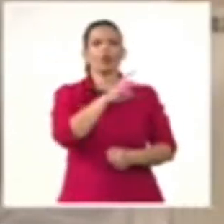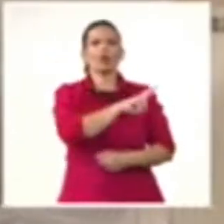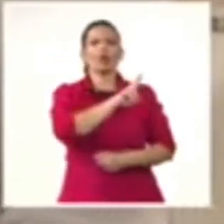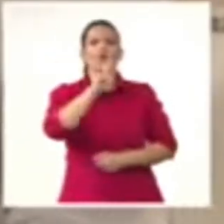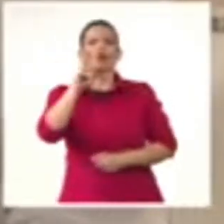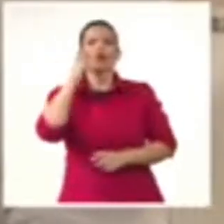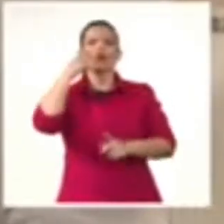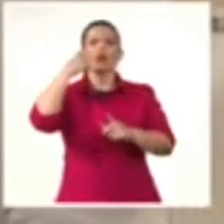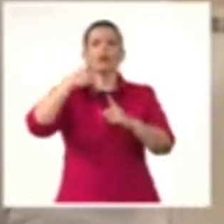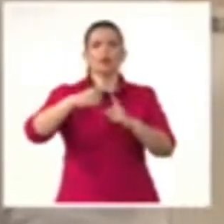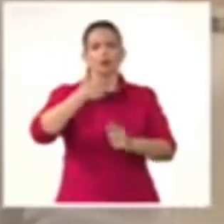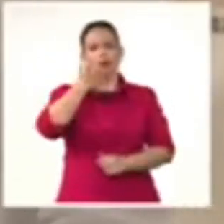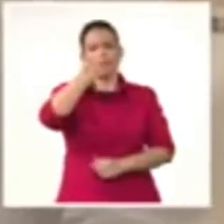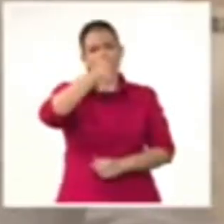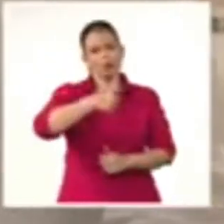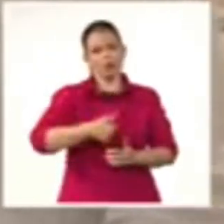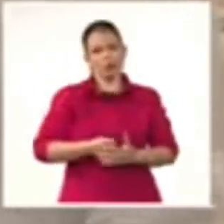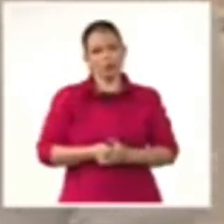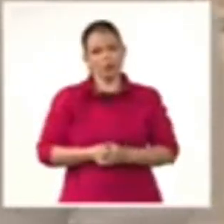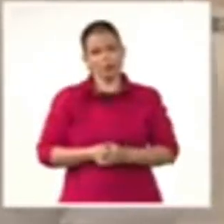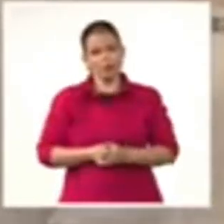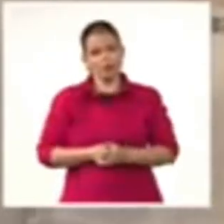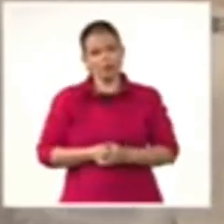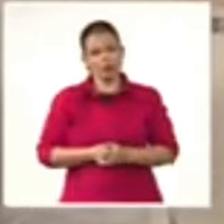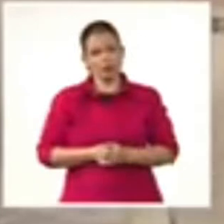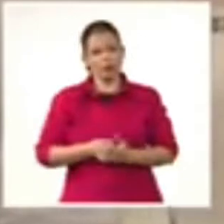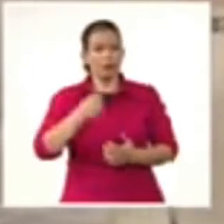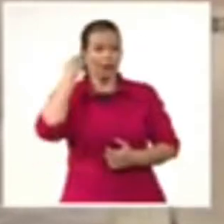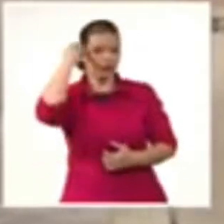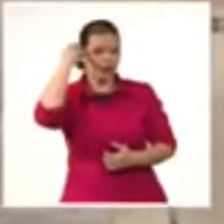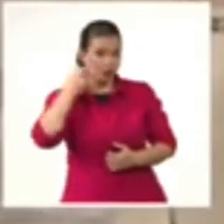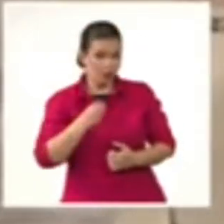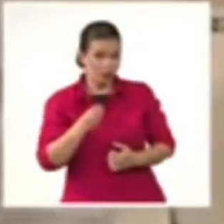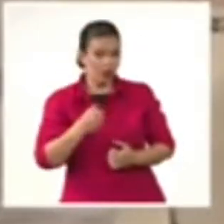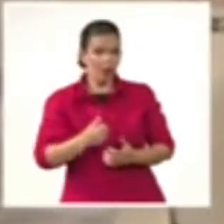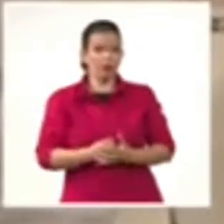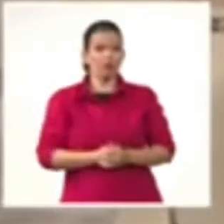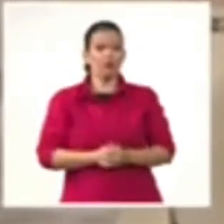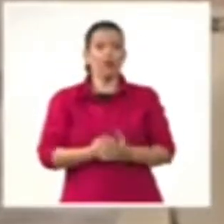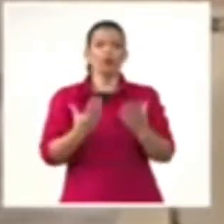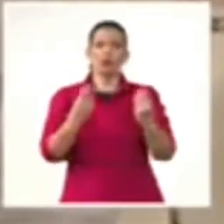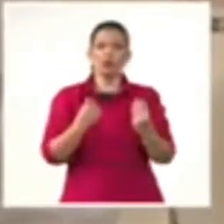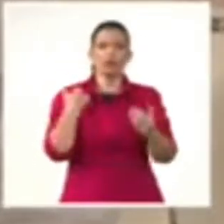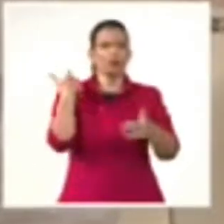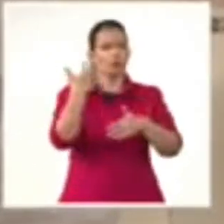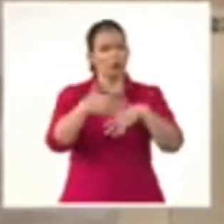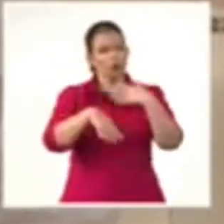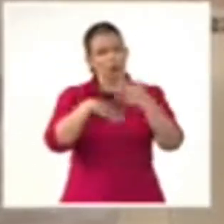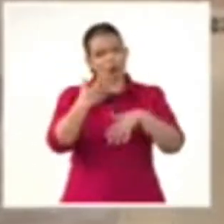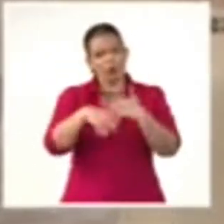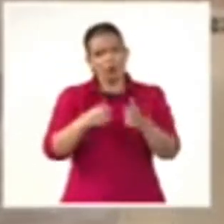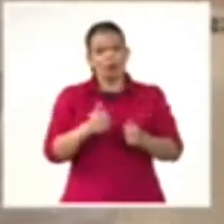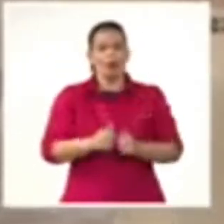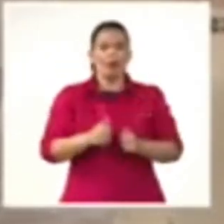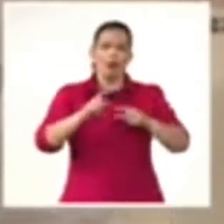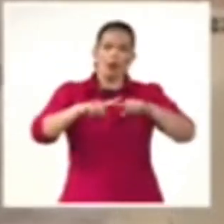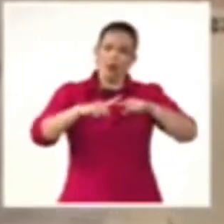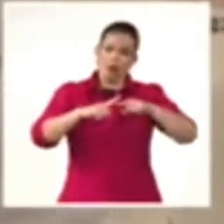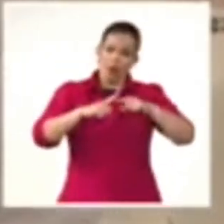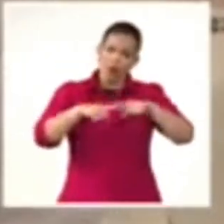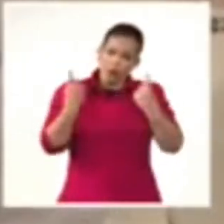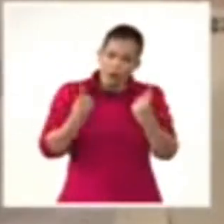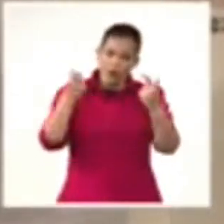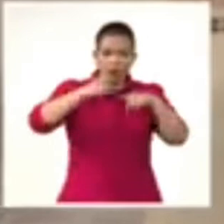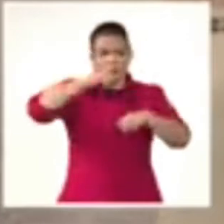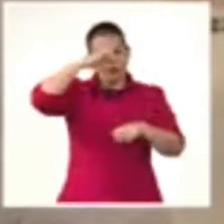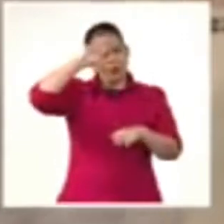para siempre. Aunque en medio de un lamentable y largo apagón mezclado con el sofocante verano de estos días, algunos